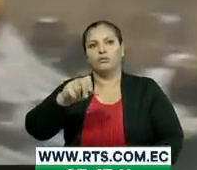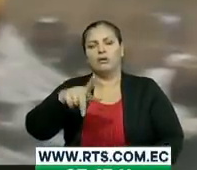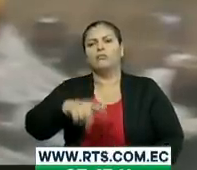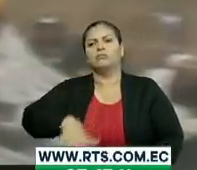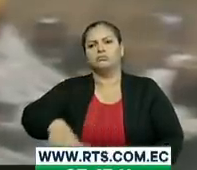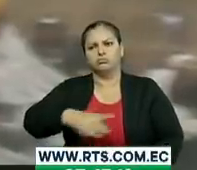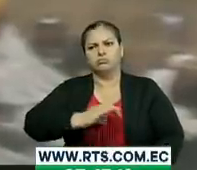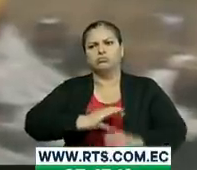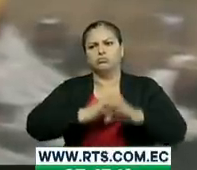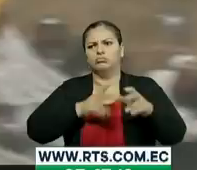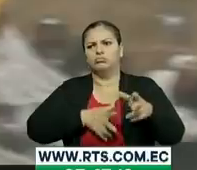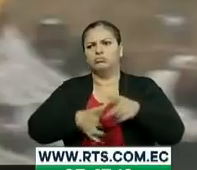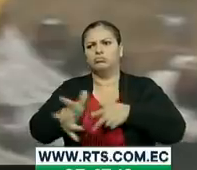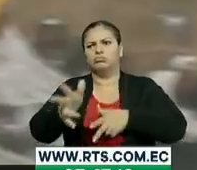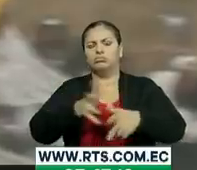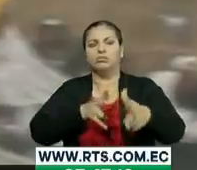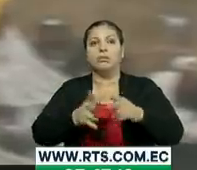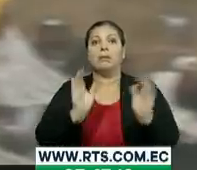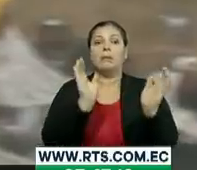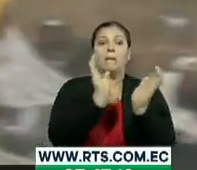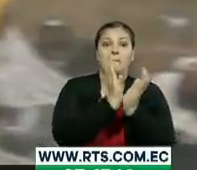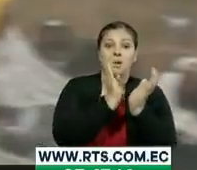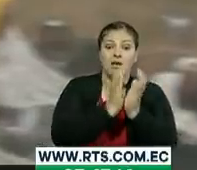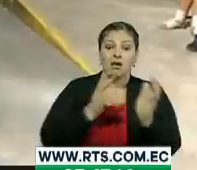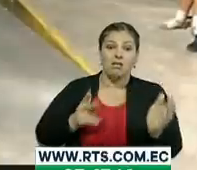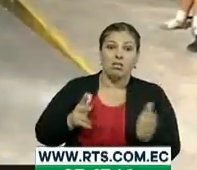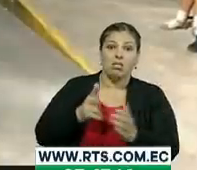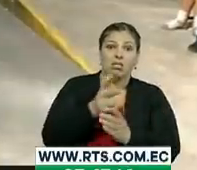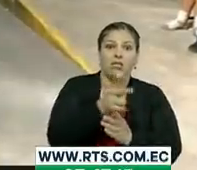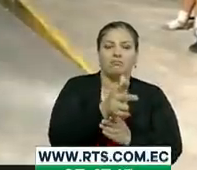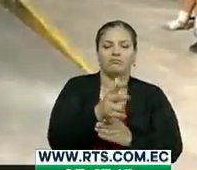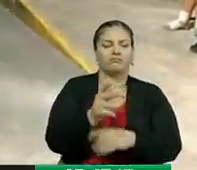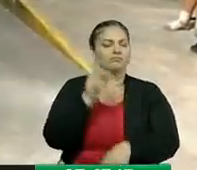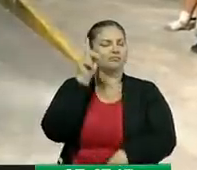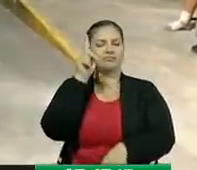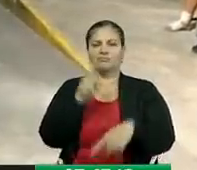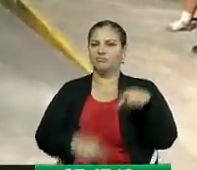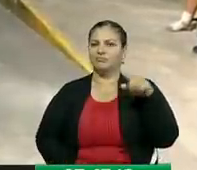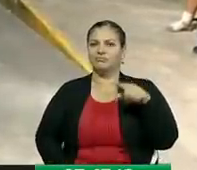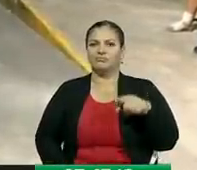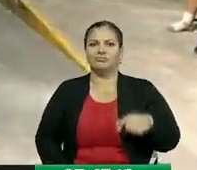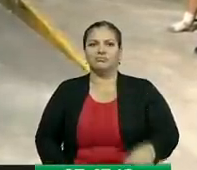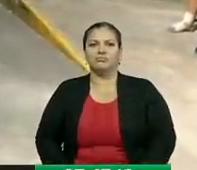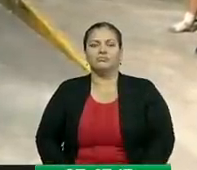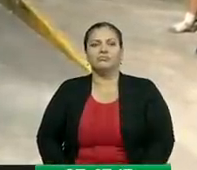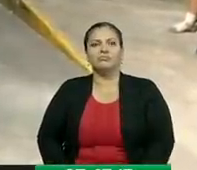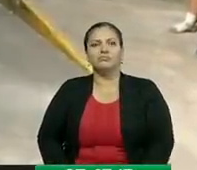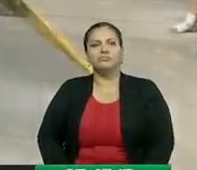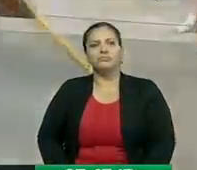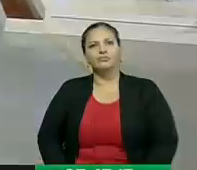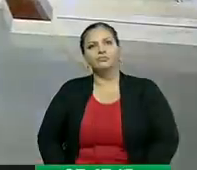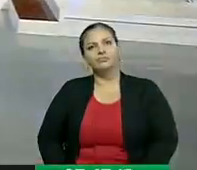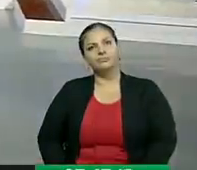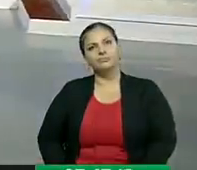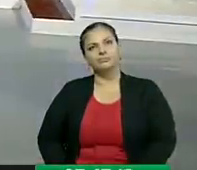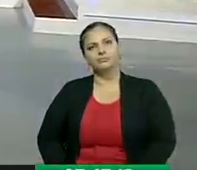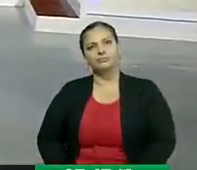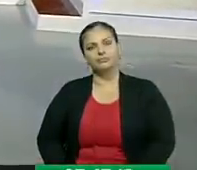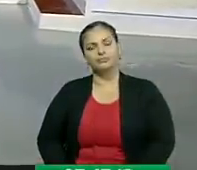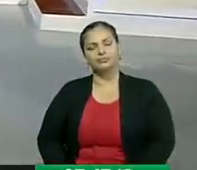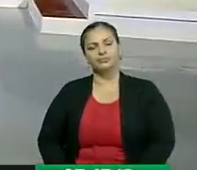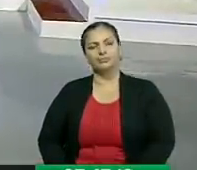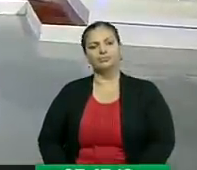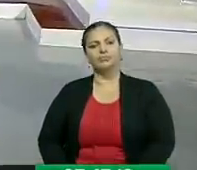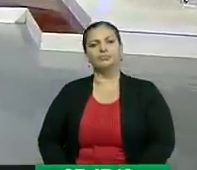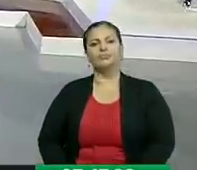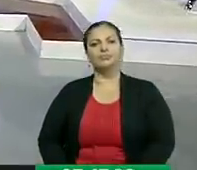13 hinchas que son velados en el estadio, informó Jorge Escobar. Y a propósito